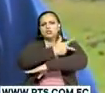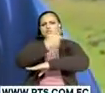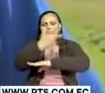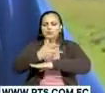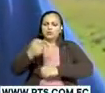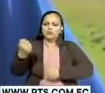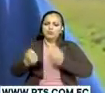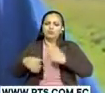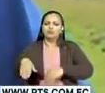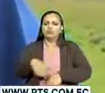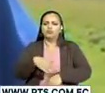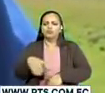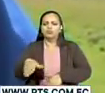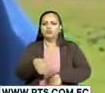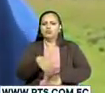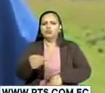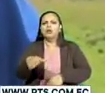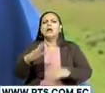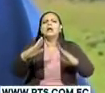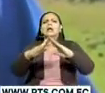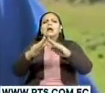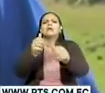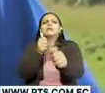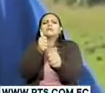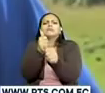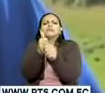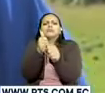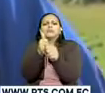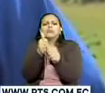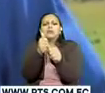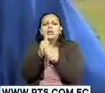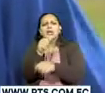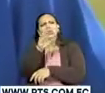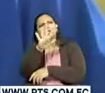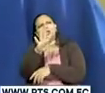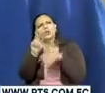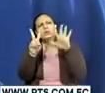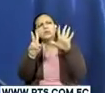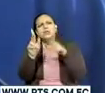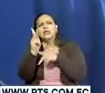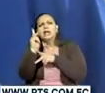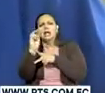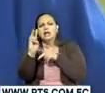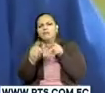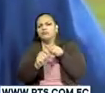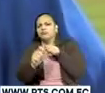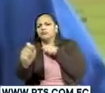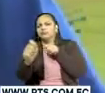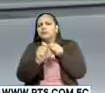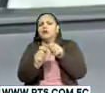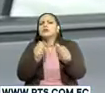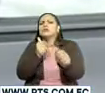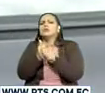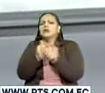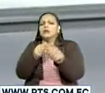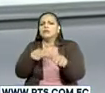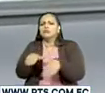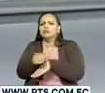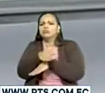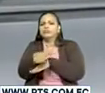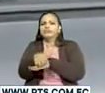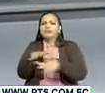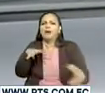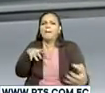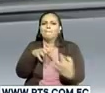mucho, ya nos faltaba unos 5 o 7 kilómetros nada más para llegar a la casa. Fallece. Sí, fallece. Cuentan